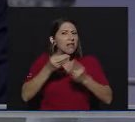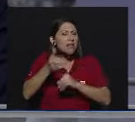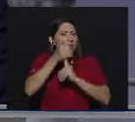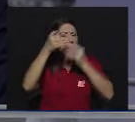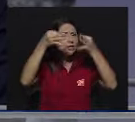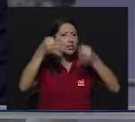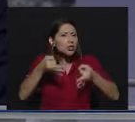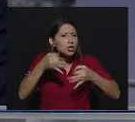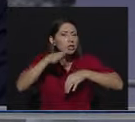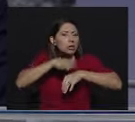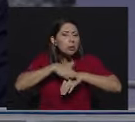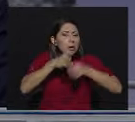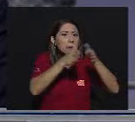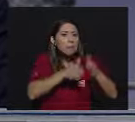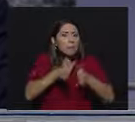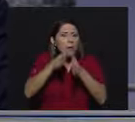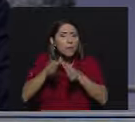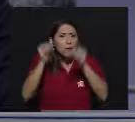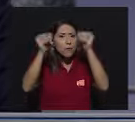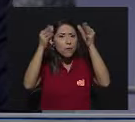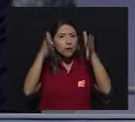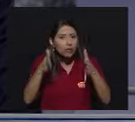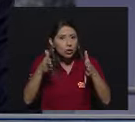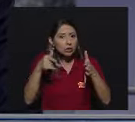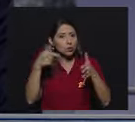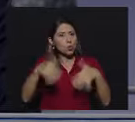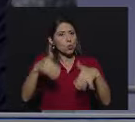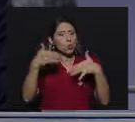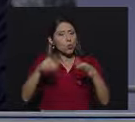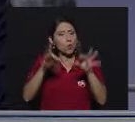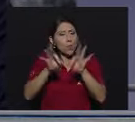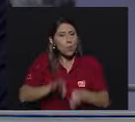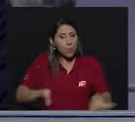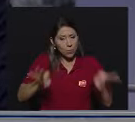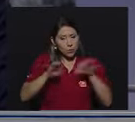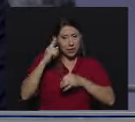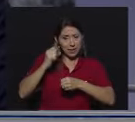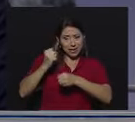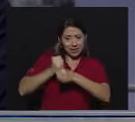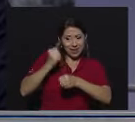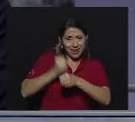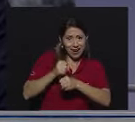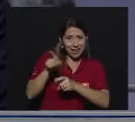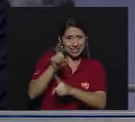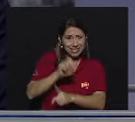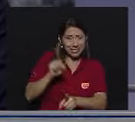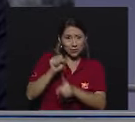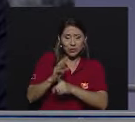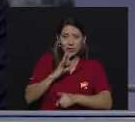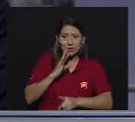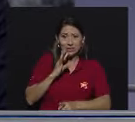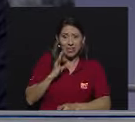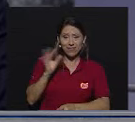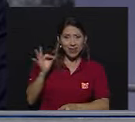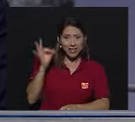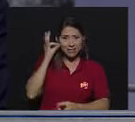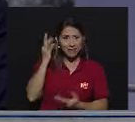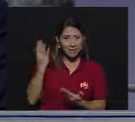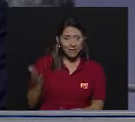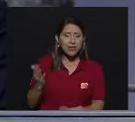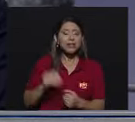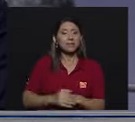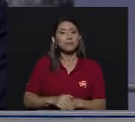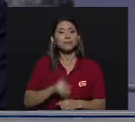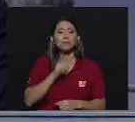el tema de formación docente, que es fundamental para trabajar este punto ciego del que nos habla Isabel,